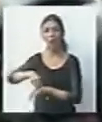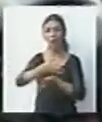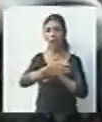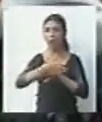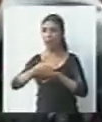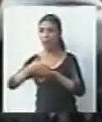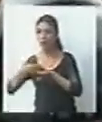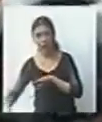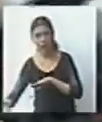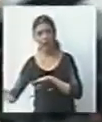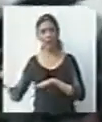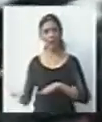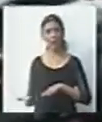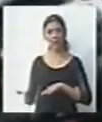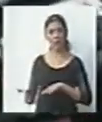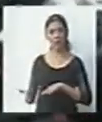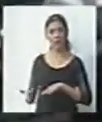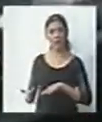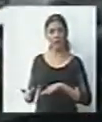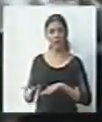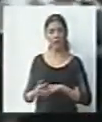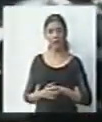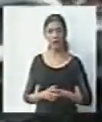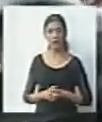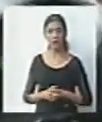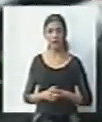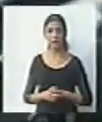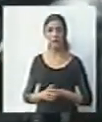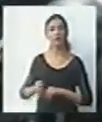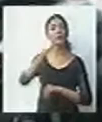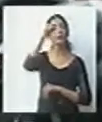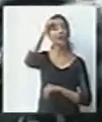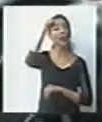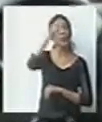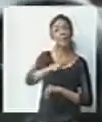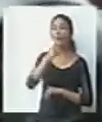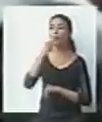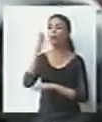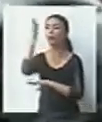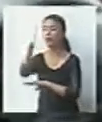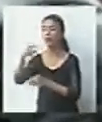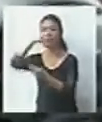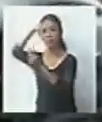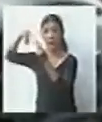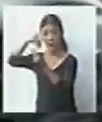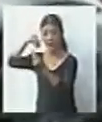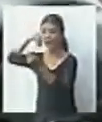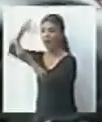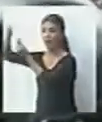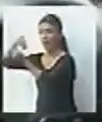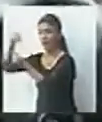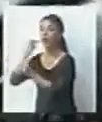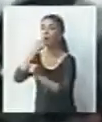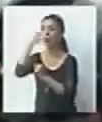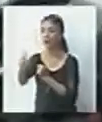si vos te vas y te entrevistas con cada uno de estas gente, son diferentes necesidades, diferentes. Pero lo que nosotros tenemos prioridad ahora es nuestra casa y nuestro